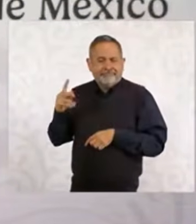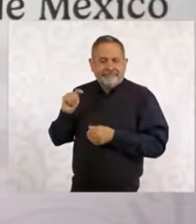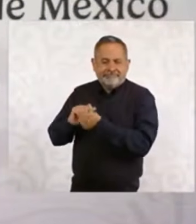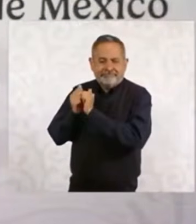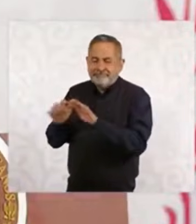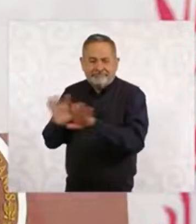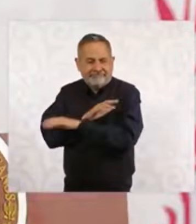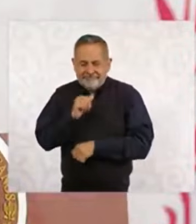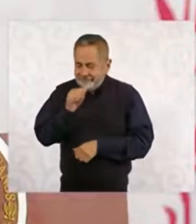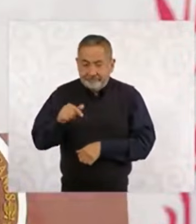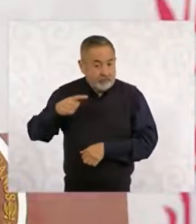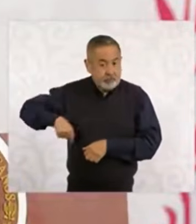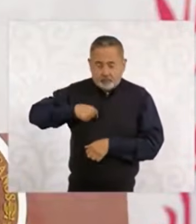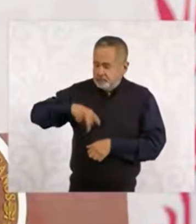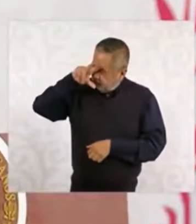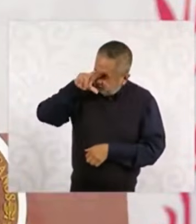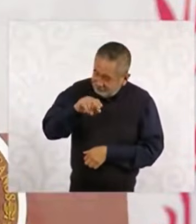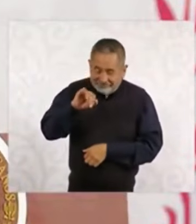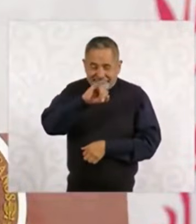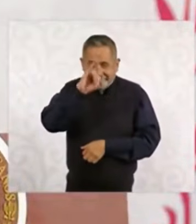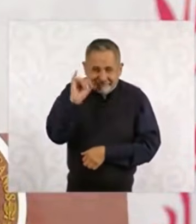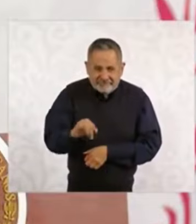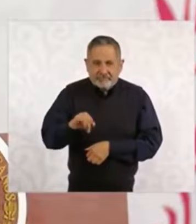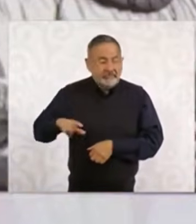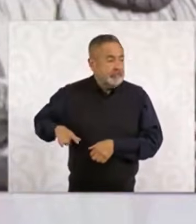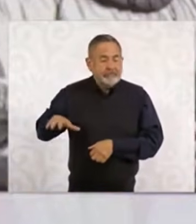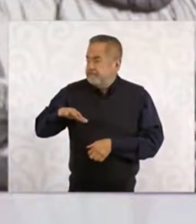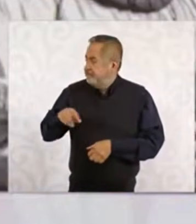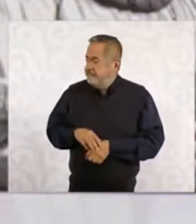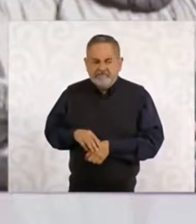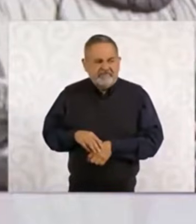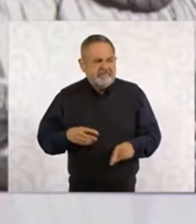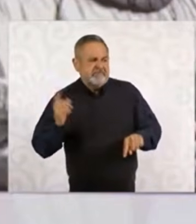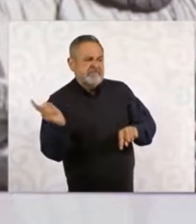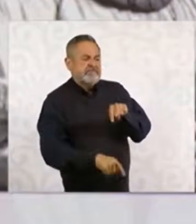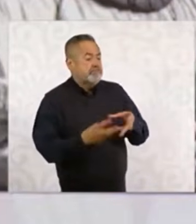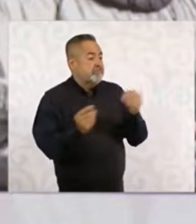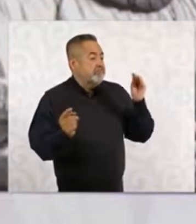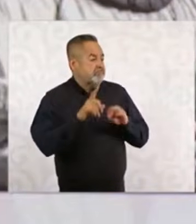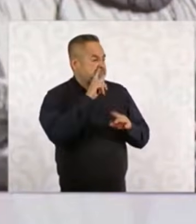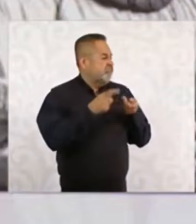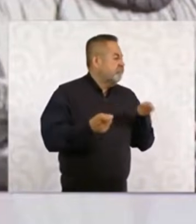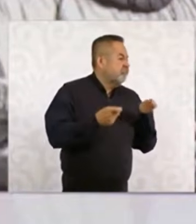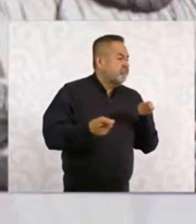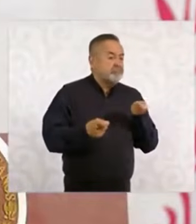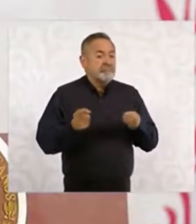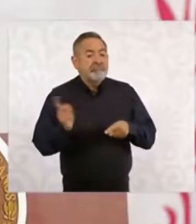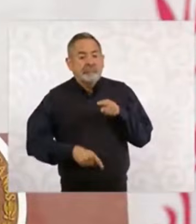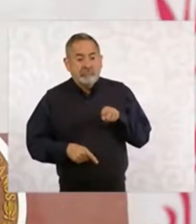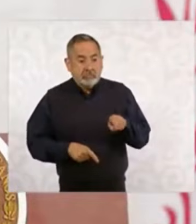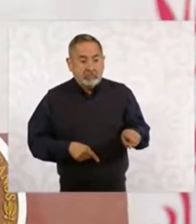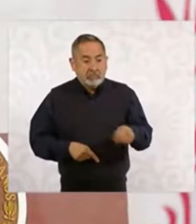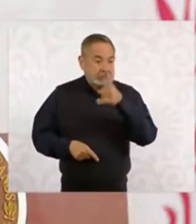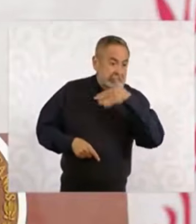Estado nunca puede utilizar la desaparición como un mecanismo de control o un mecanismo de